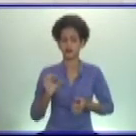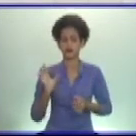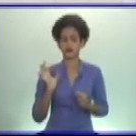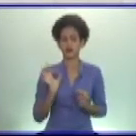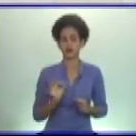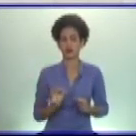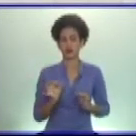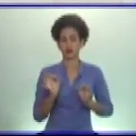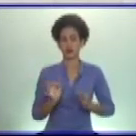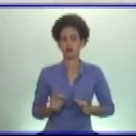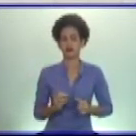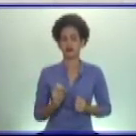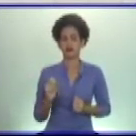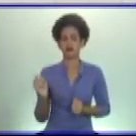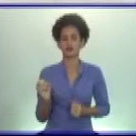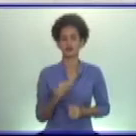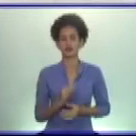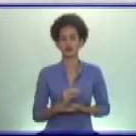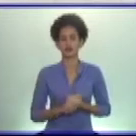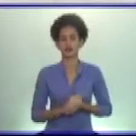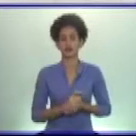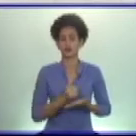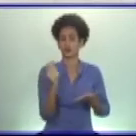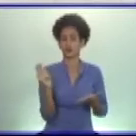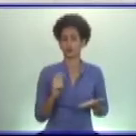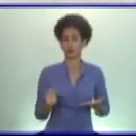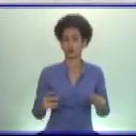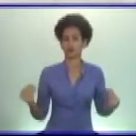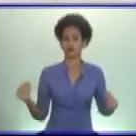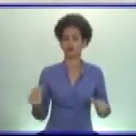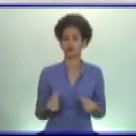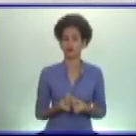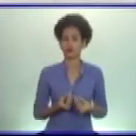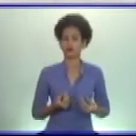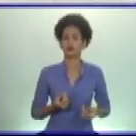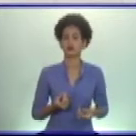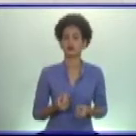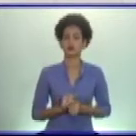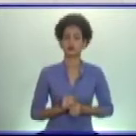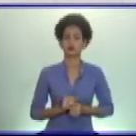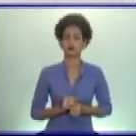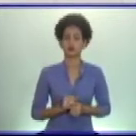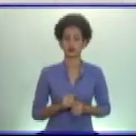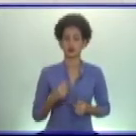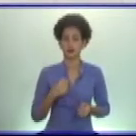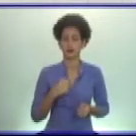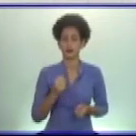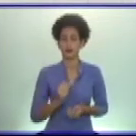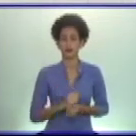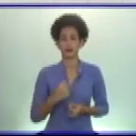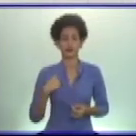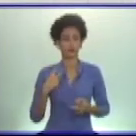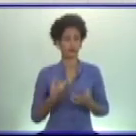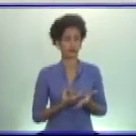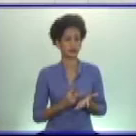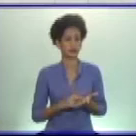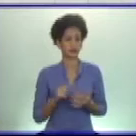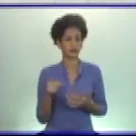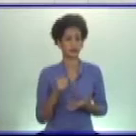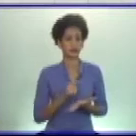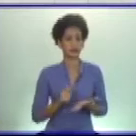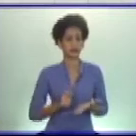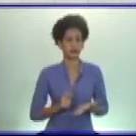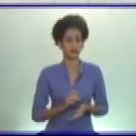falsa. Vamos a ir copiando junto conmigo para ganar en tiempo, ¿verdad? Dice el inciso A, el conjunto dominio